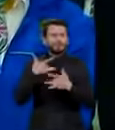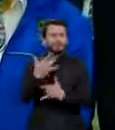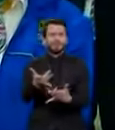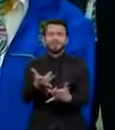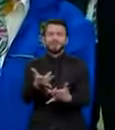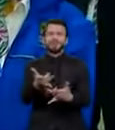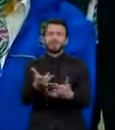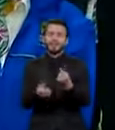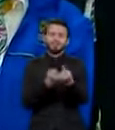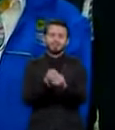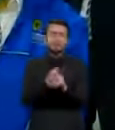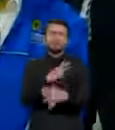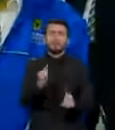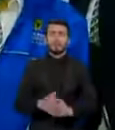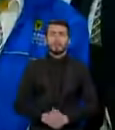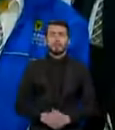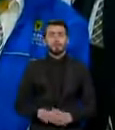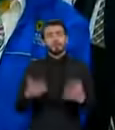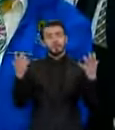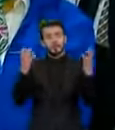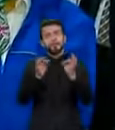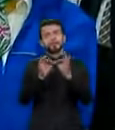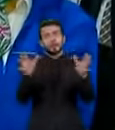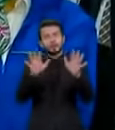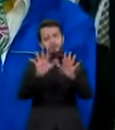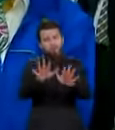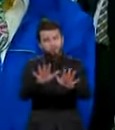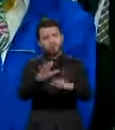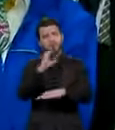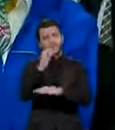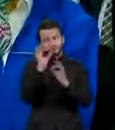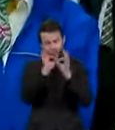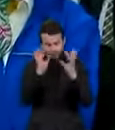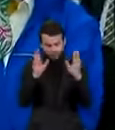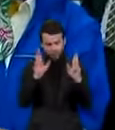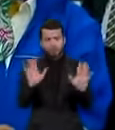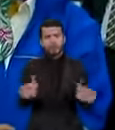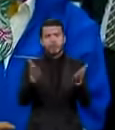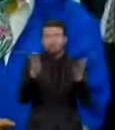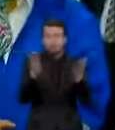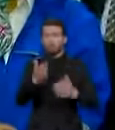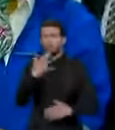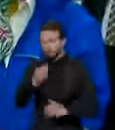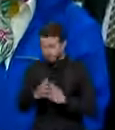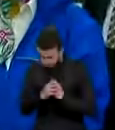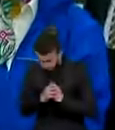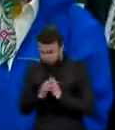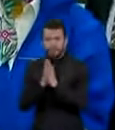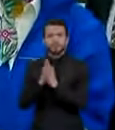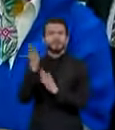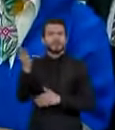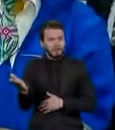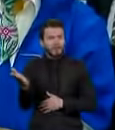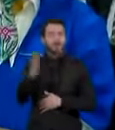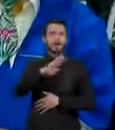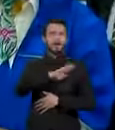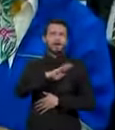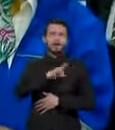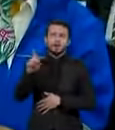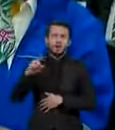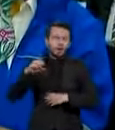lo mejor para Colombia, para todo el mundo, para la alcaldesa muy trabajadora. Muchas